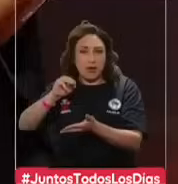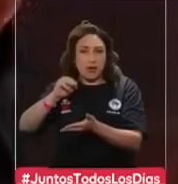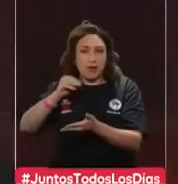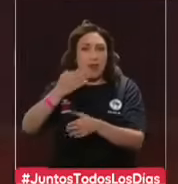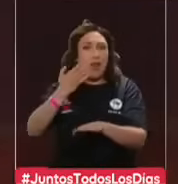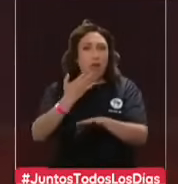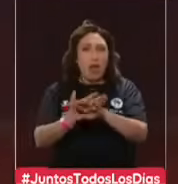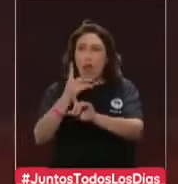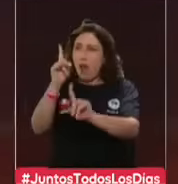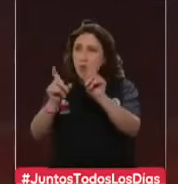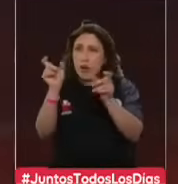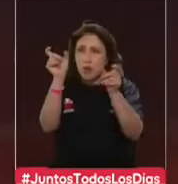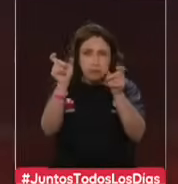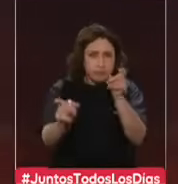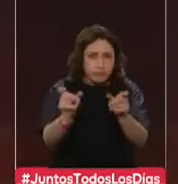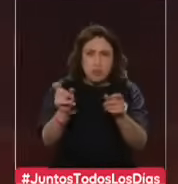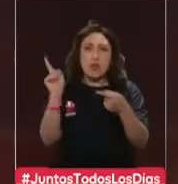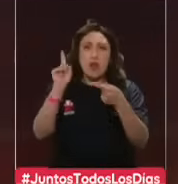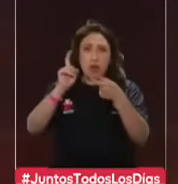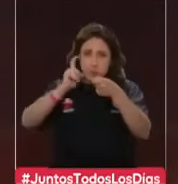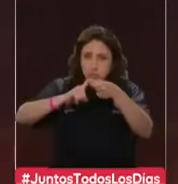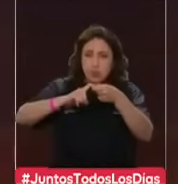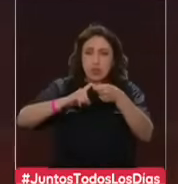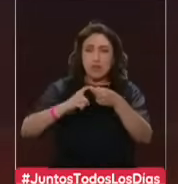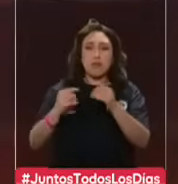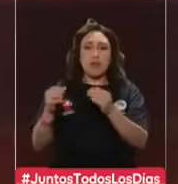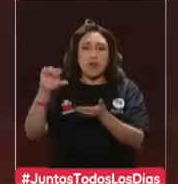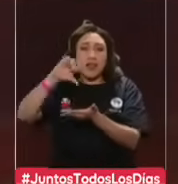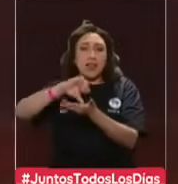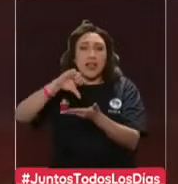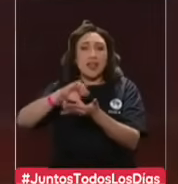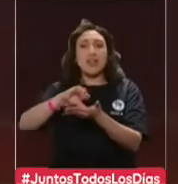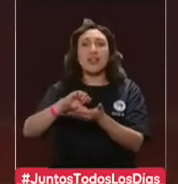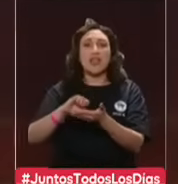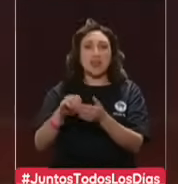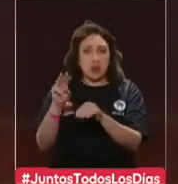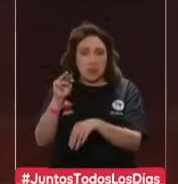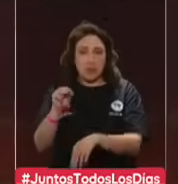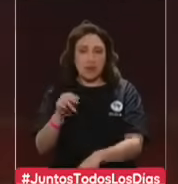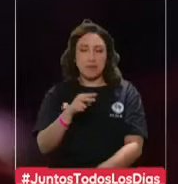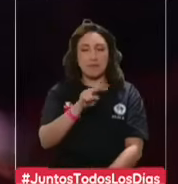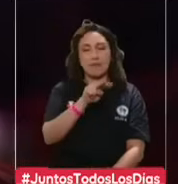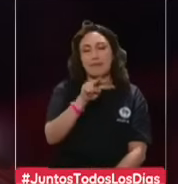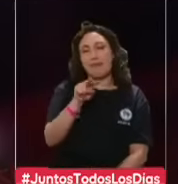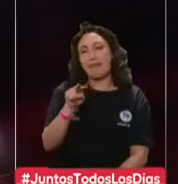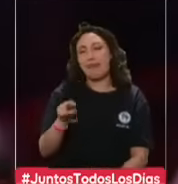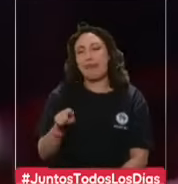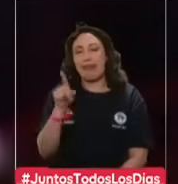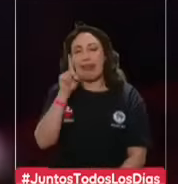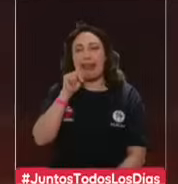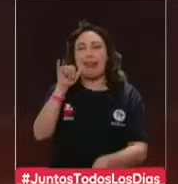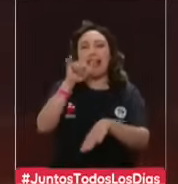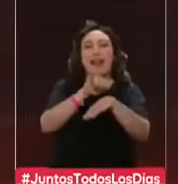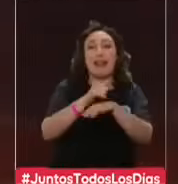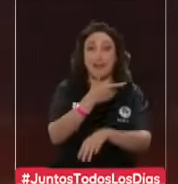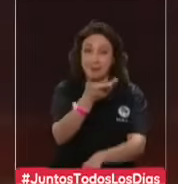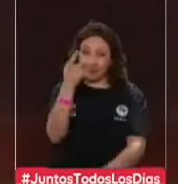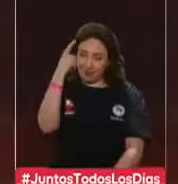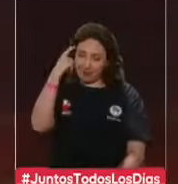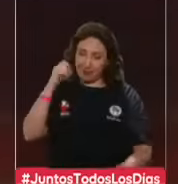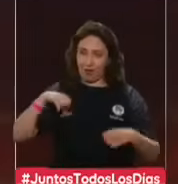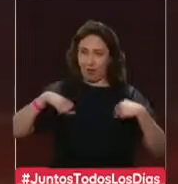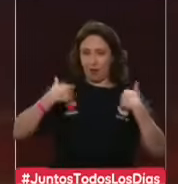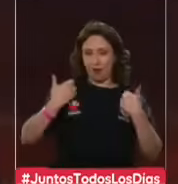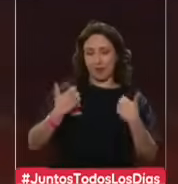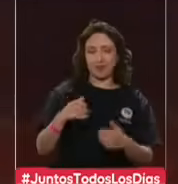está en centro de madre acá o no? Se están haciendo las jóvenes, las weonas, si yo las caché. No me vengan aquí. Yo voy